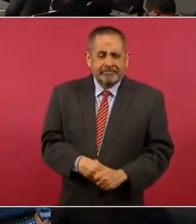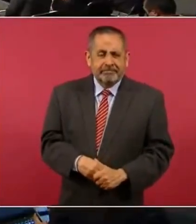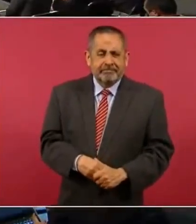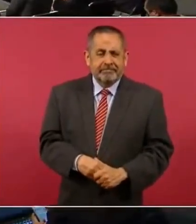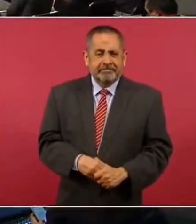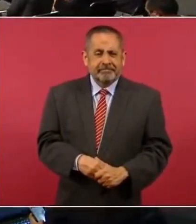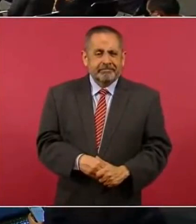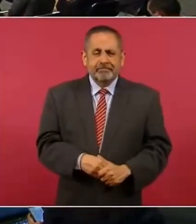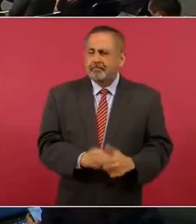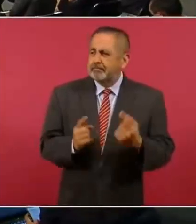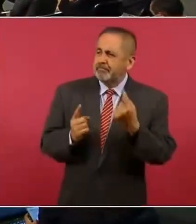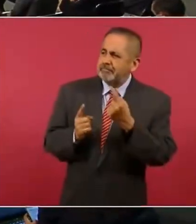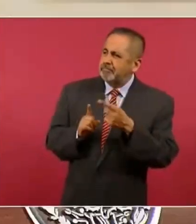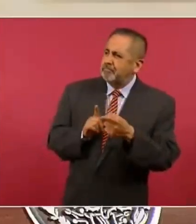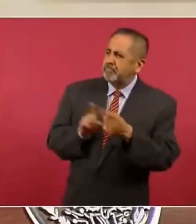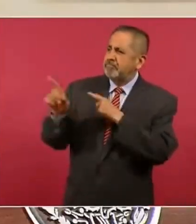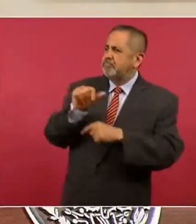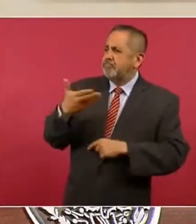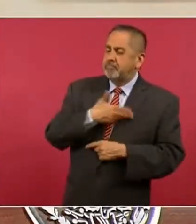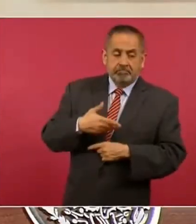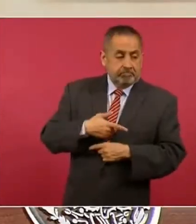por injurias al presidente.